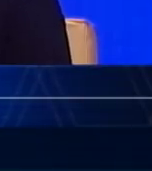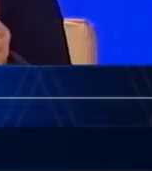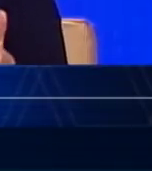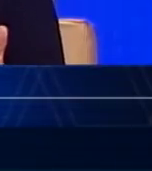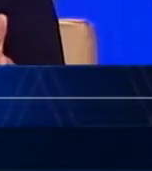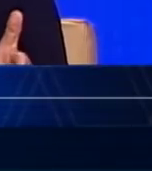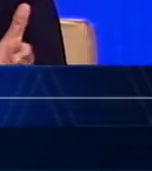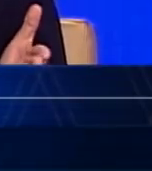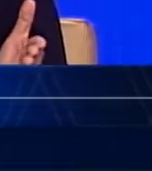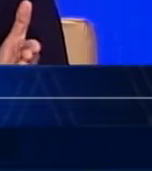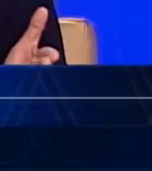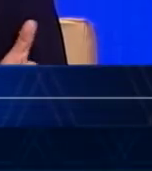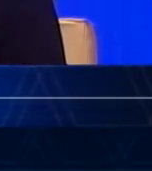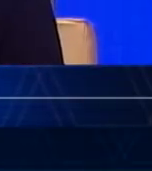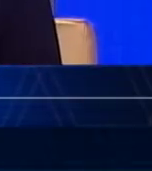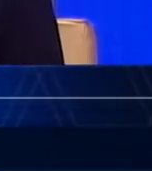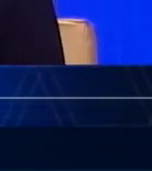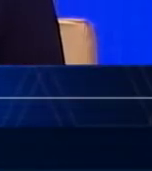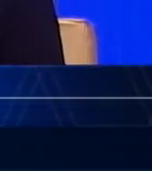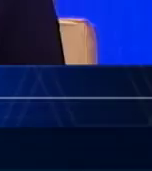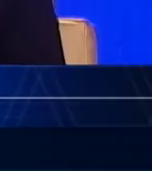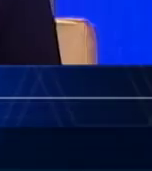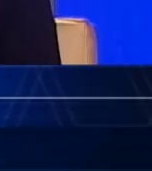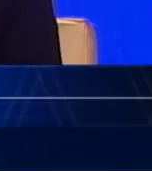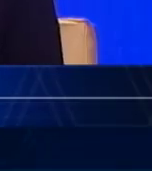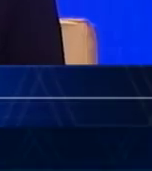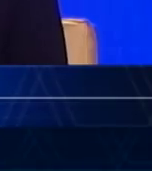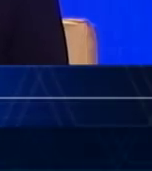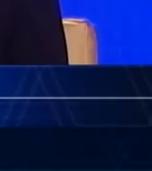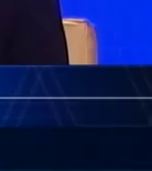artes. Y el presidente ha aprobado, por ejemplo, lo que es muy importante, tú has mencionado el tema